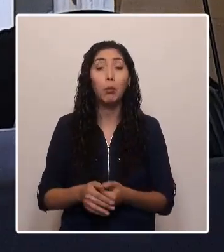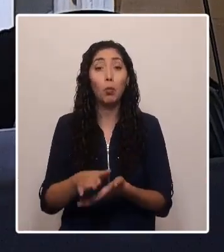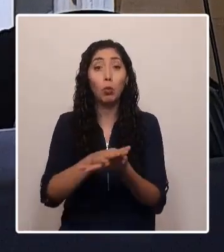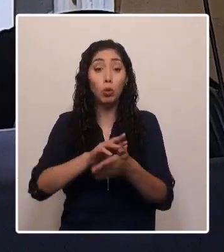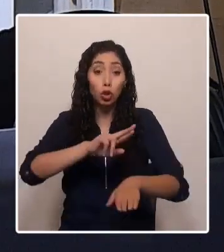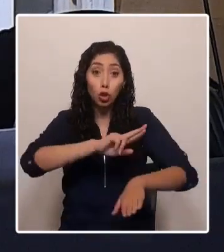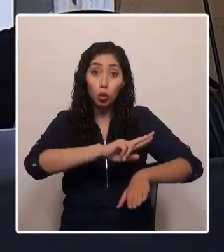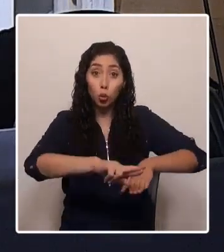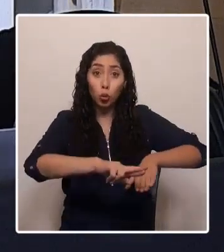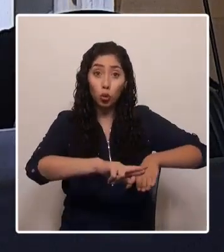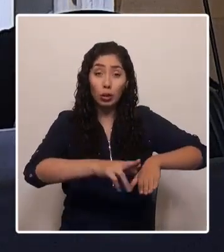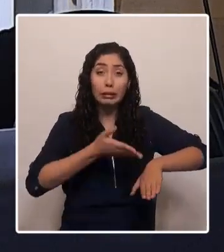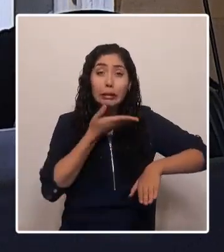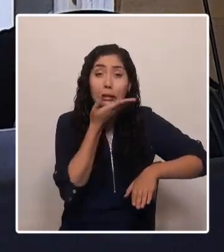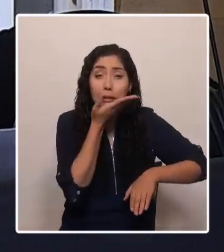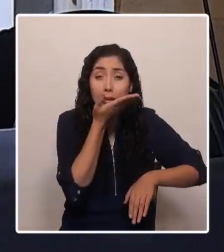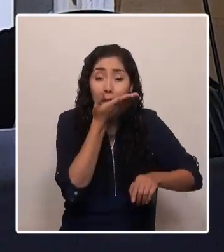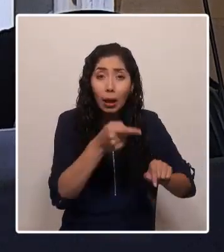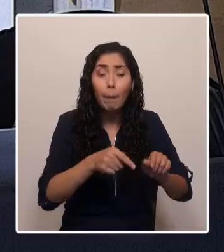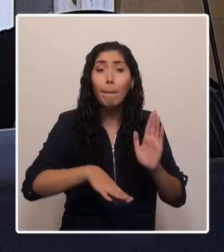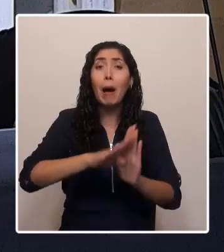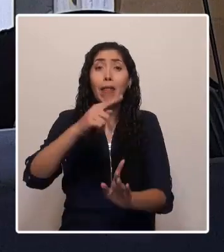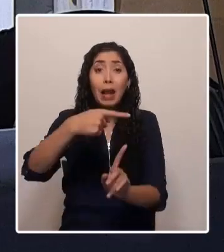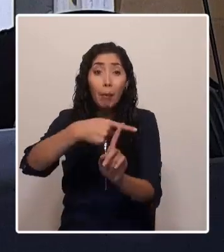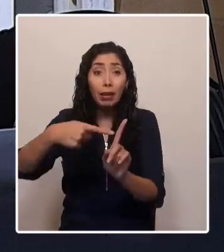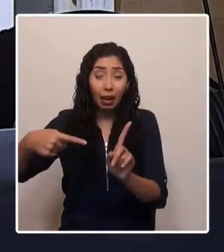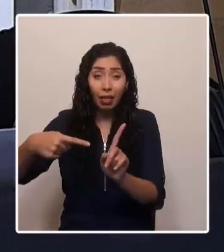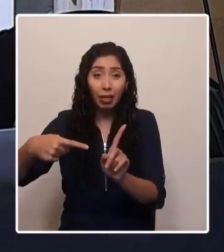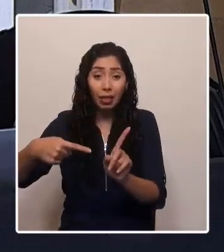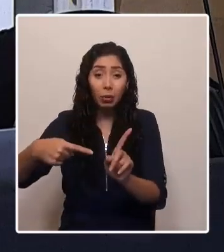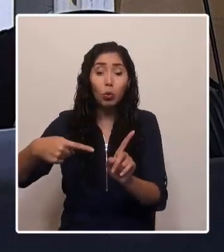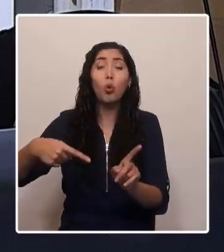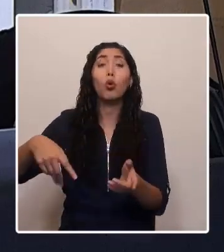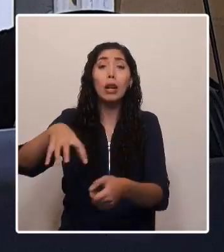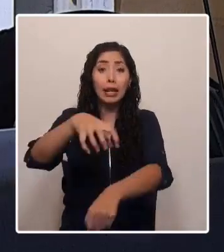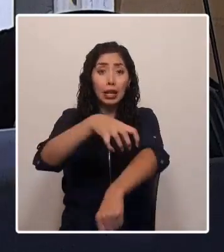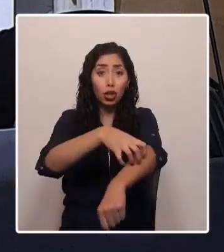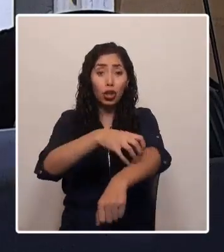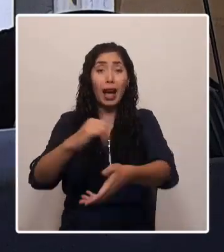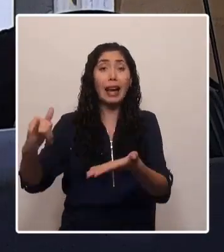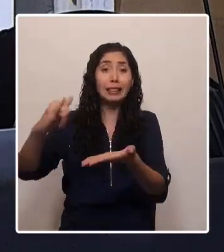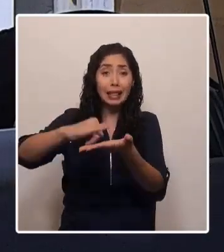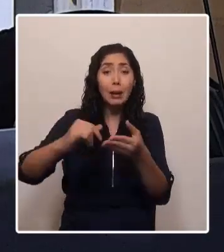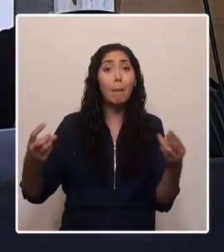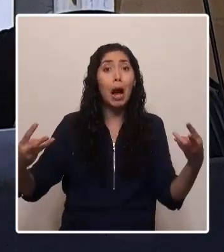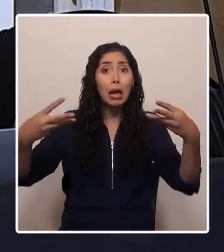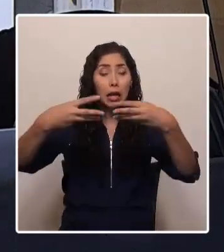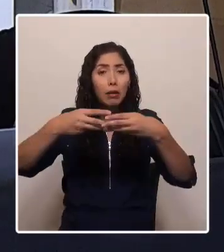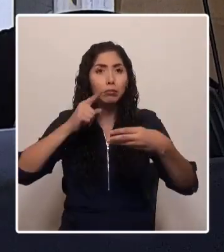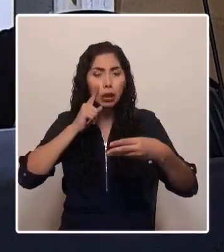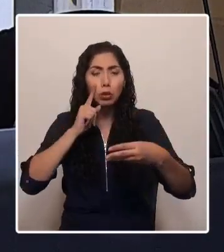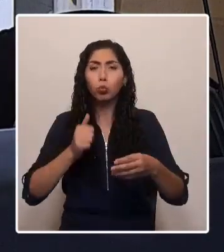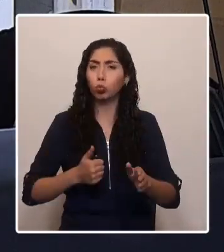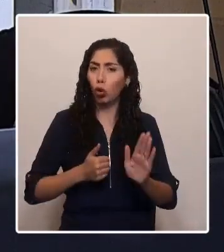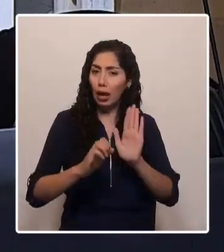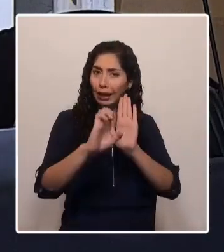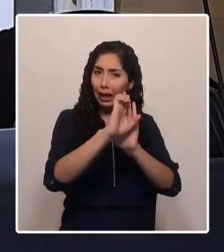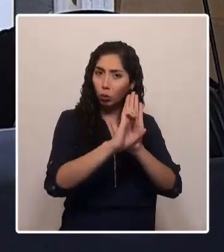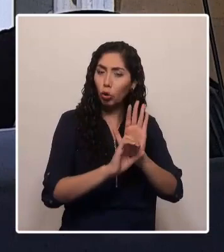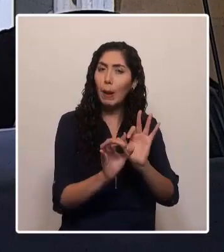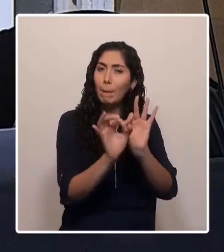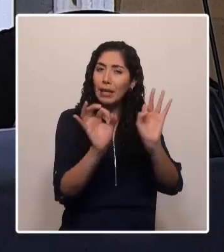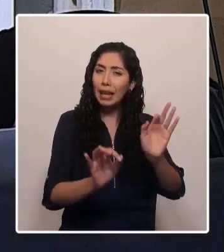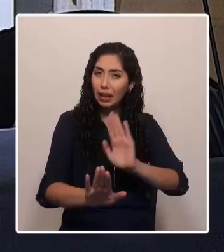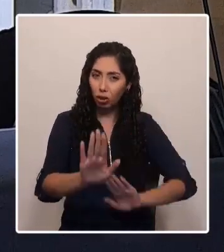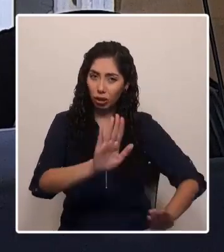de la mitad del territorio de las regiones de Aysén y Magallanes están bajo algún estatuto especial de conservación. Creo que este artículo debe